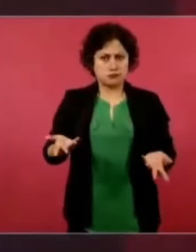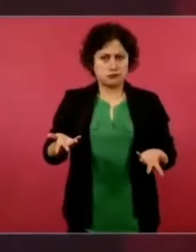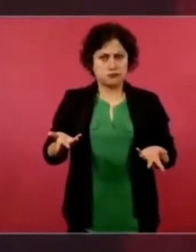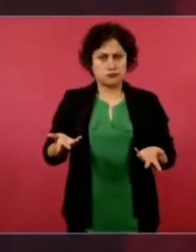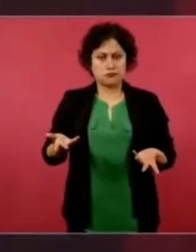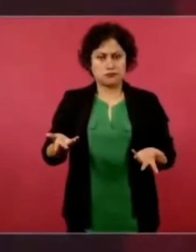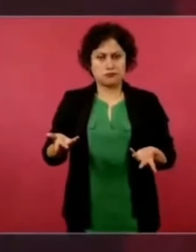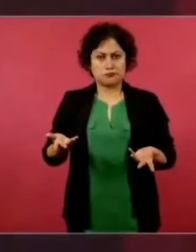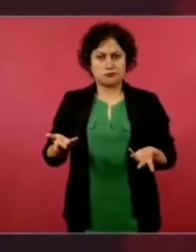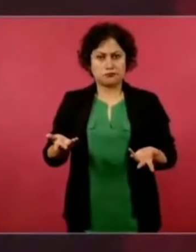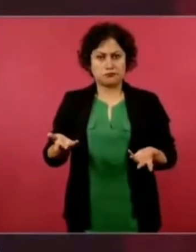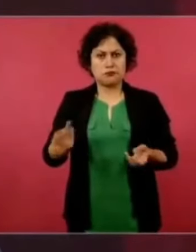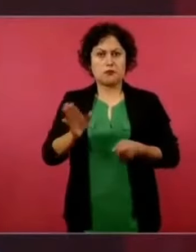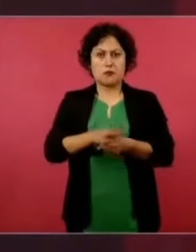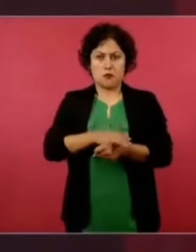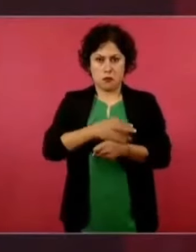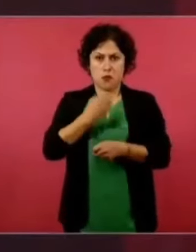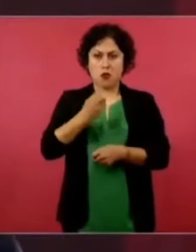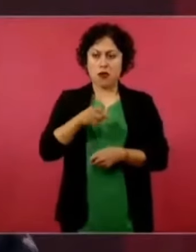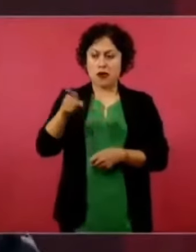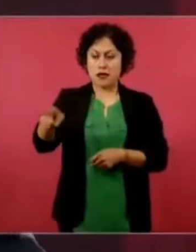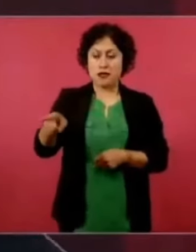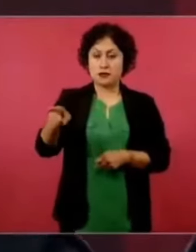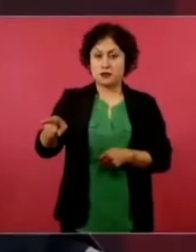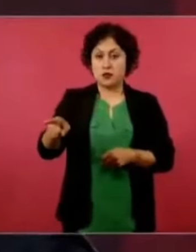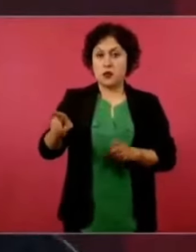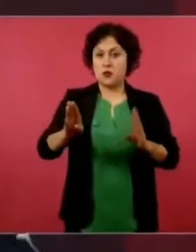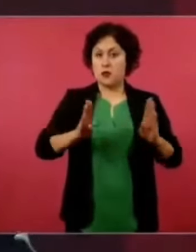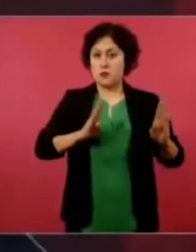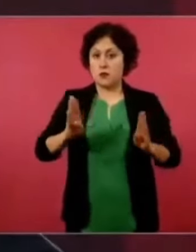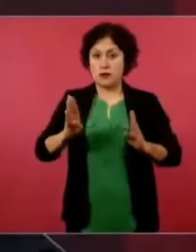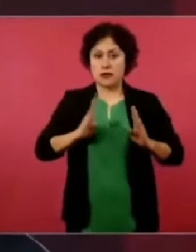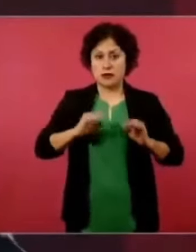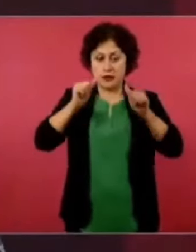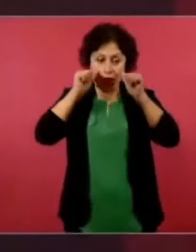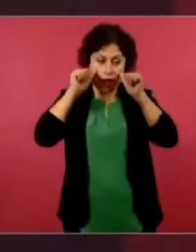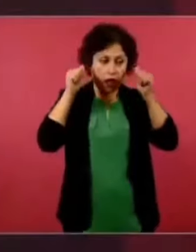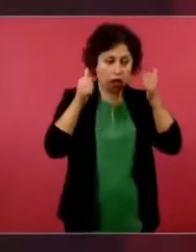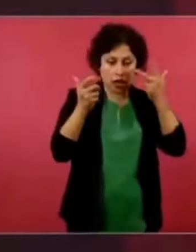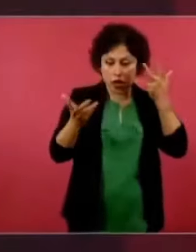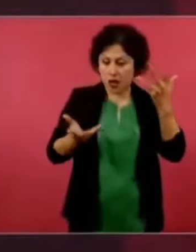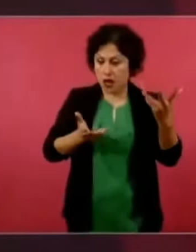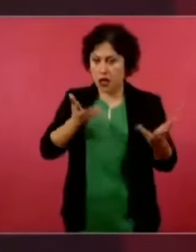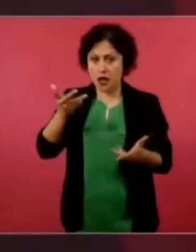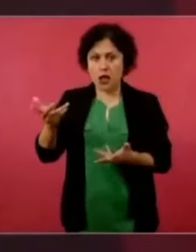meterse Y no pudieron No tuvieron todas las facilidades